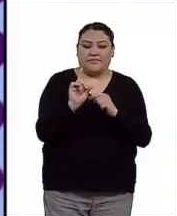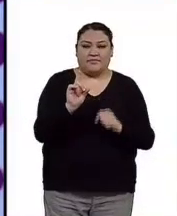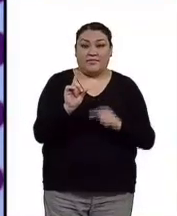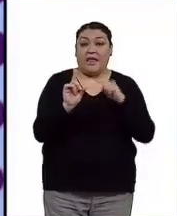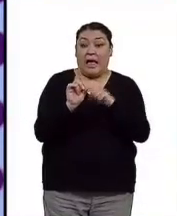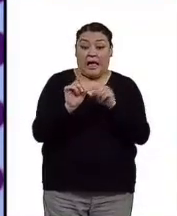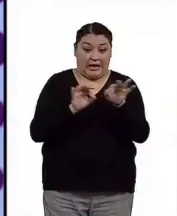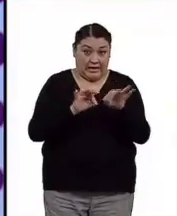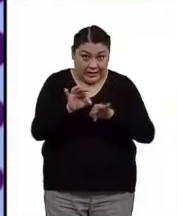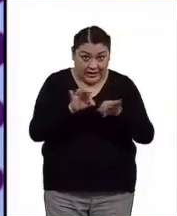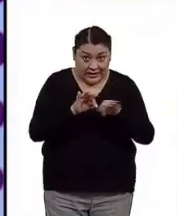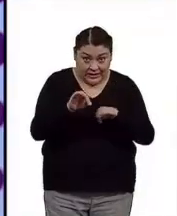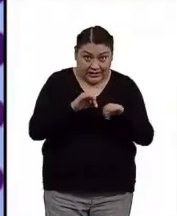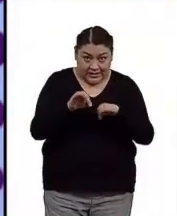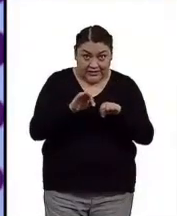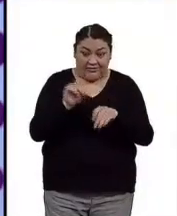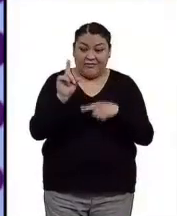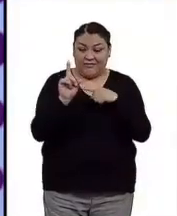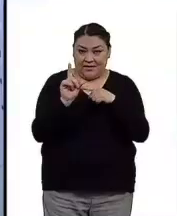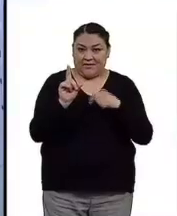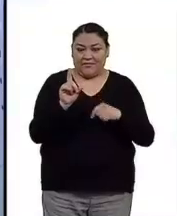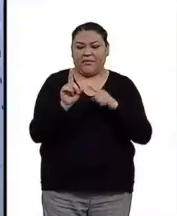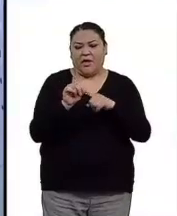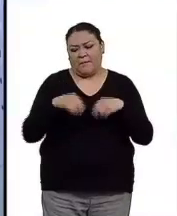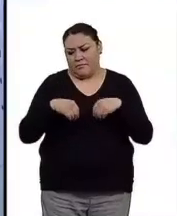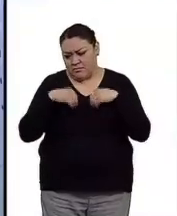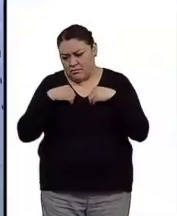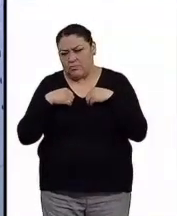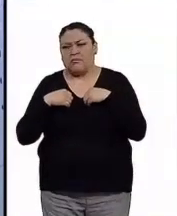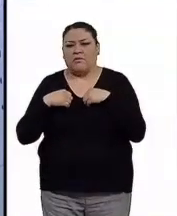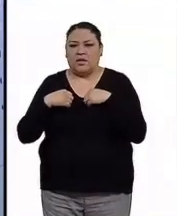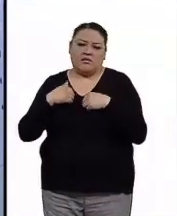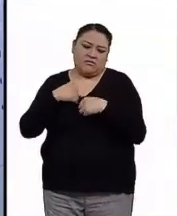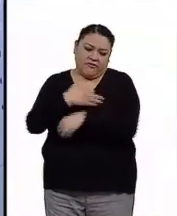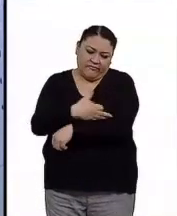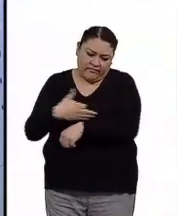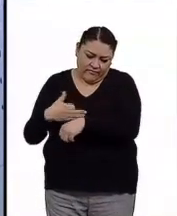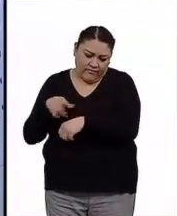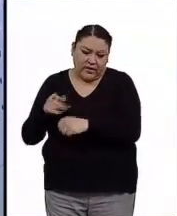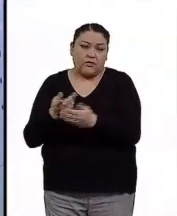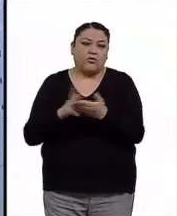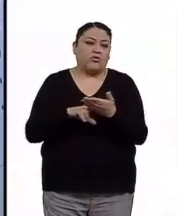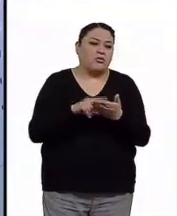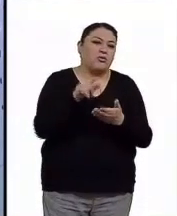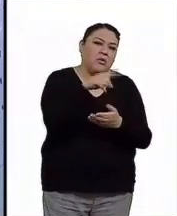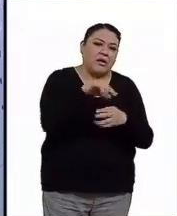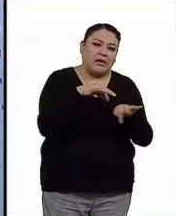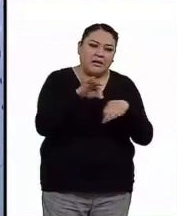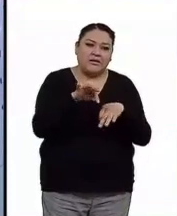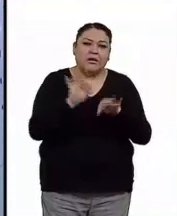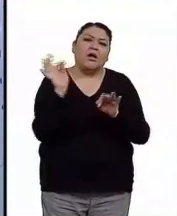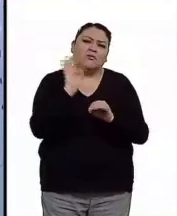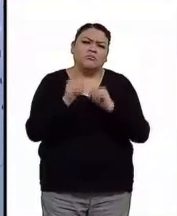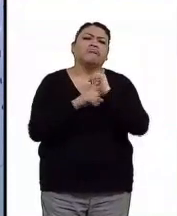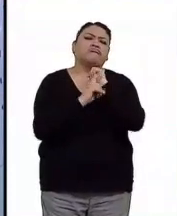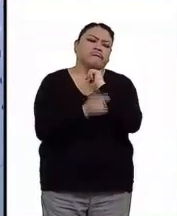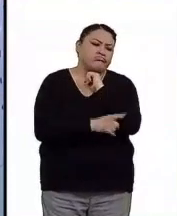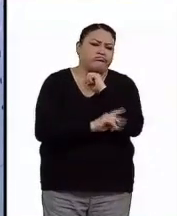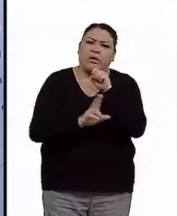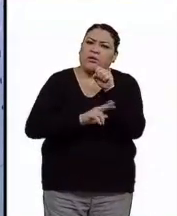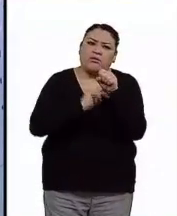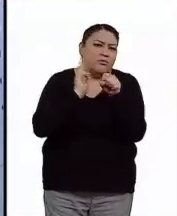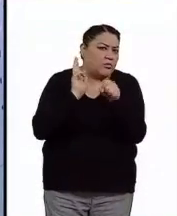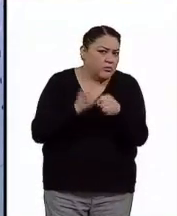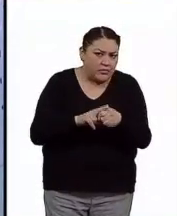trabajo tanto en vía, digamos, privada como pública, pues vas a tener esta condición de probablemente te vas a embarazar, ¿no? Y